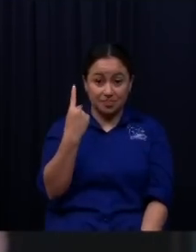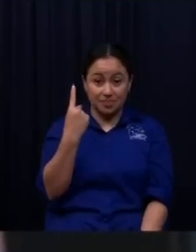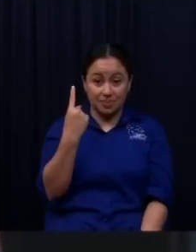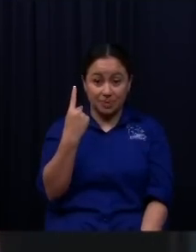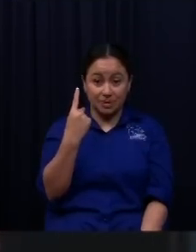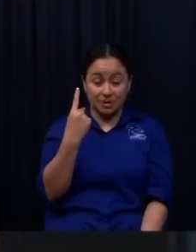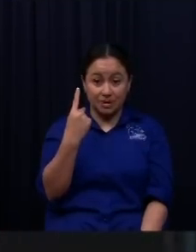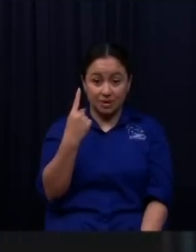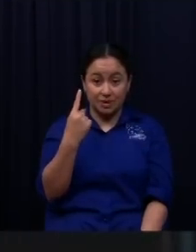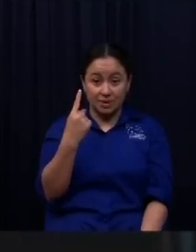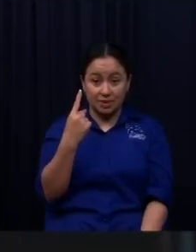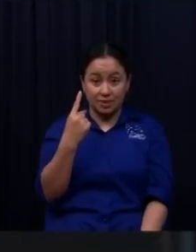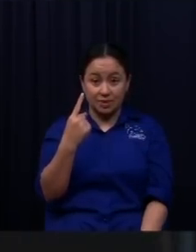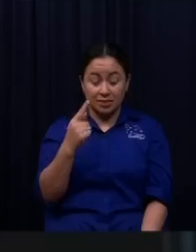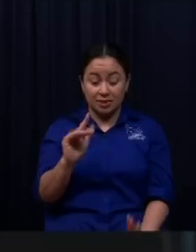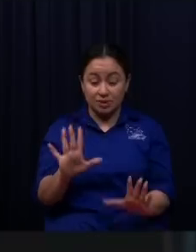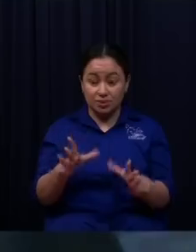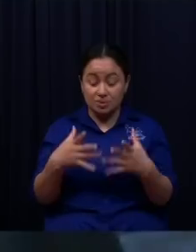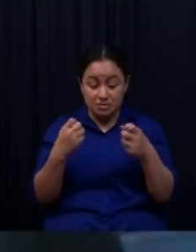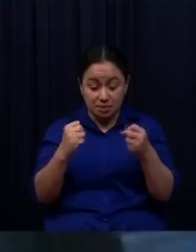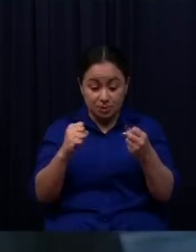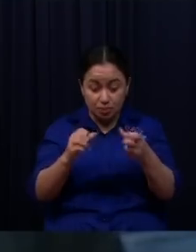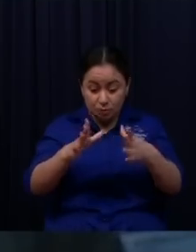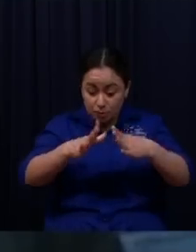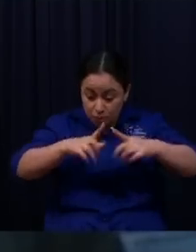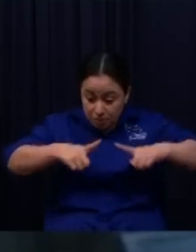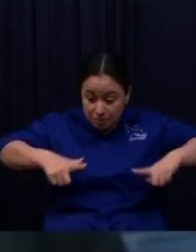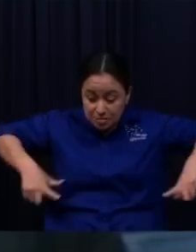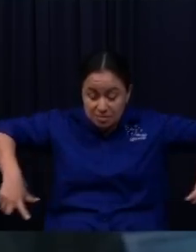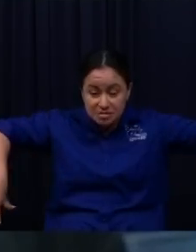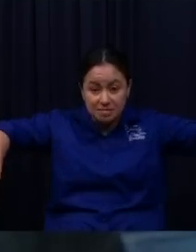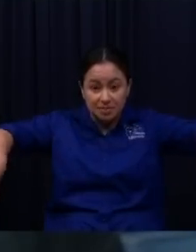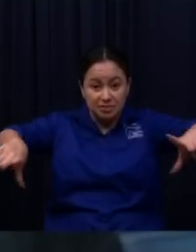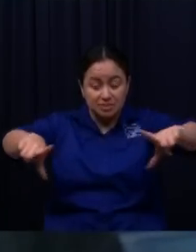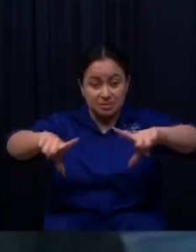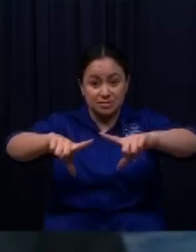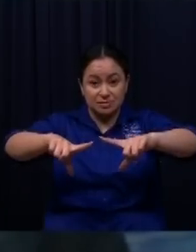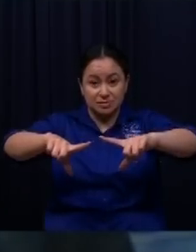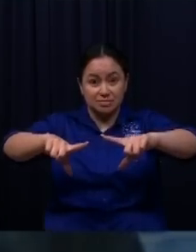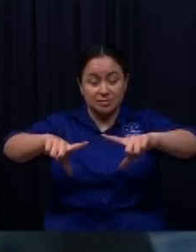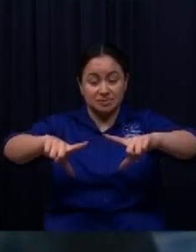espacio donde no estuviera Él.